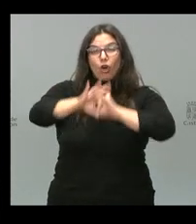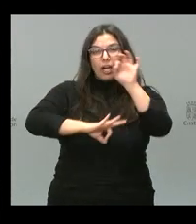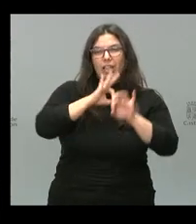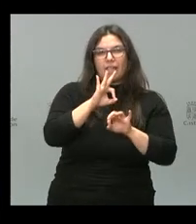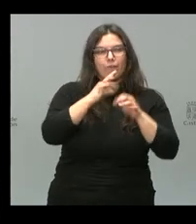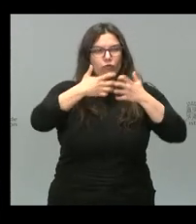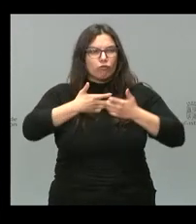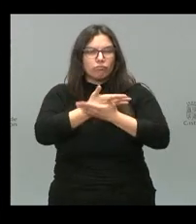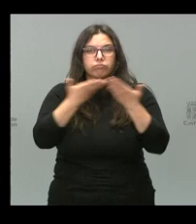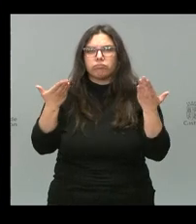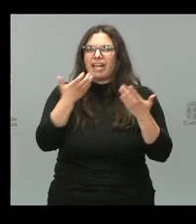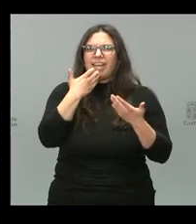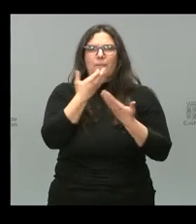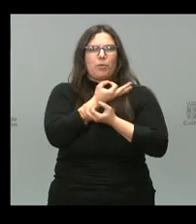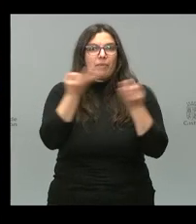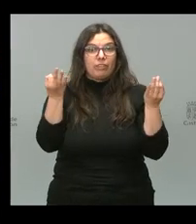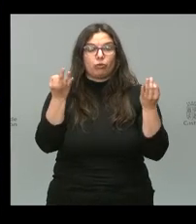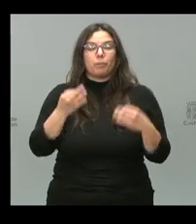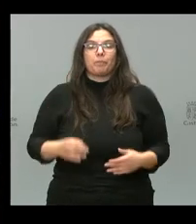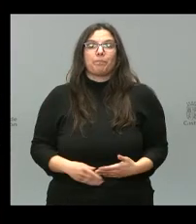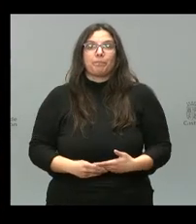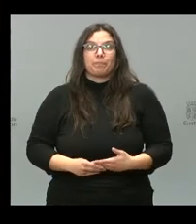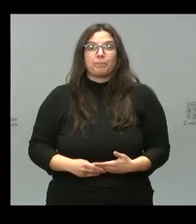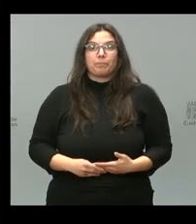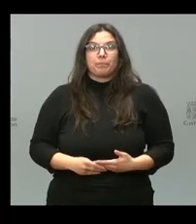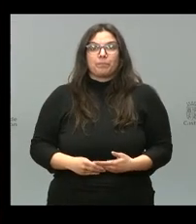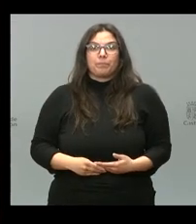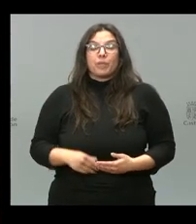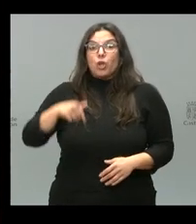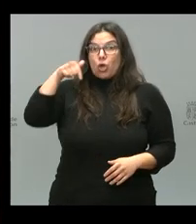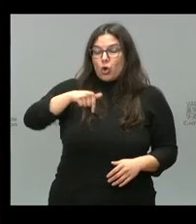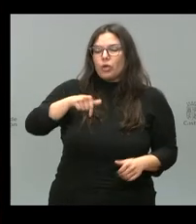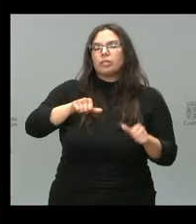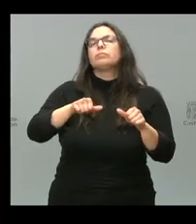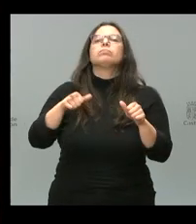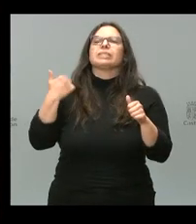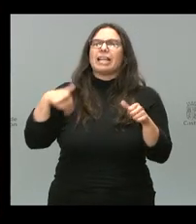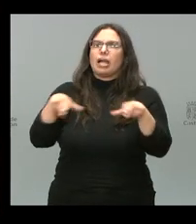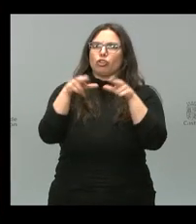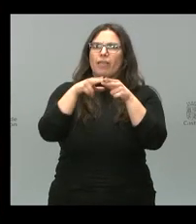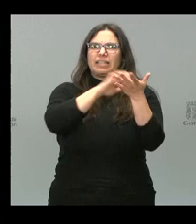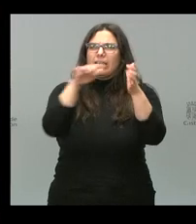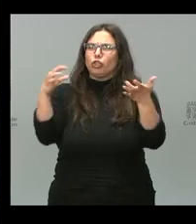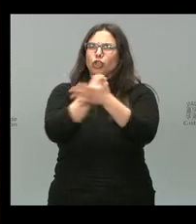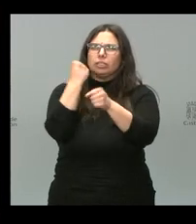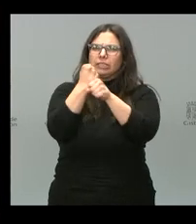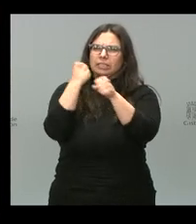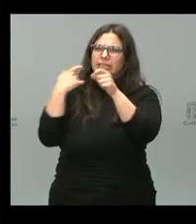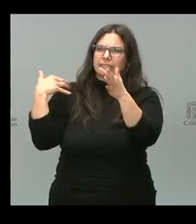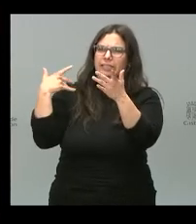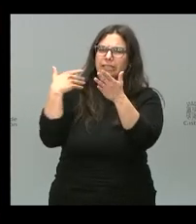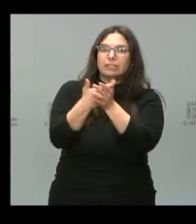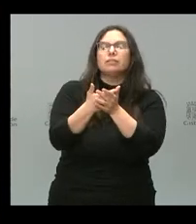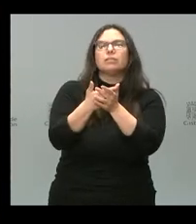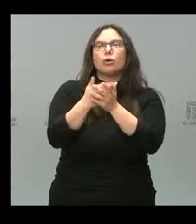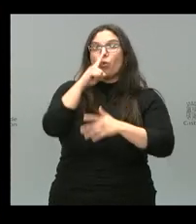fantástico hoy después de un trabajo intenso de toda la sociedad de Castilla y león estamos mejor que hace un año